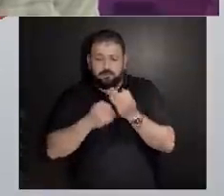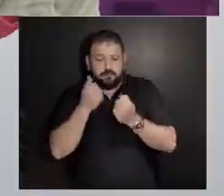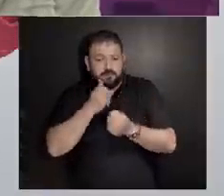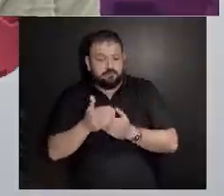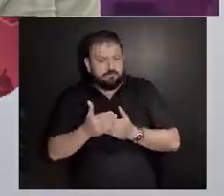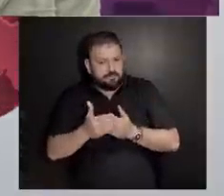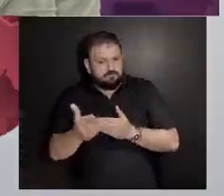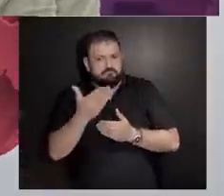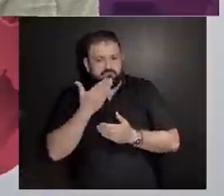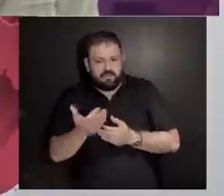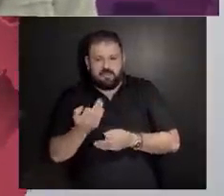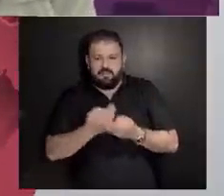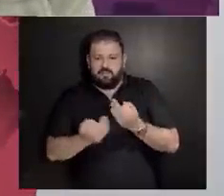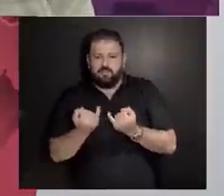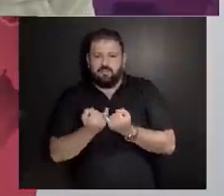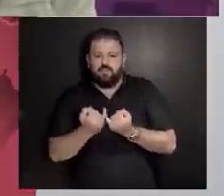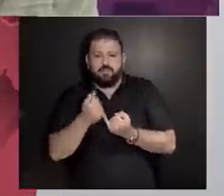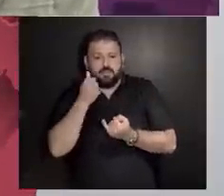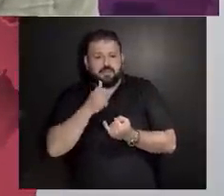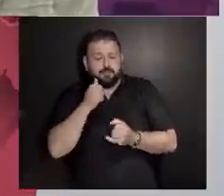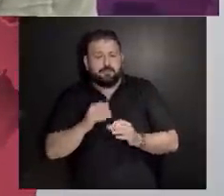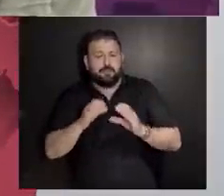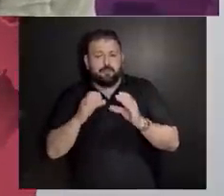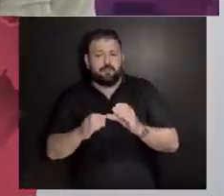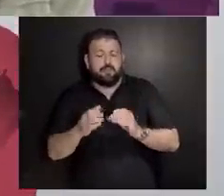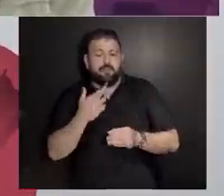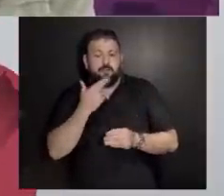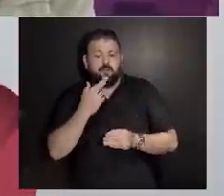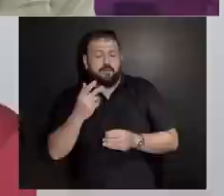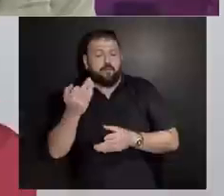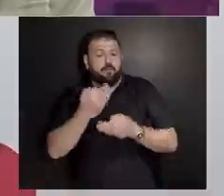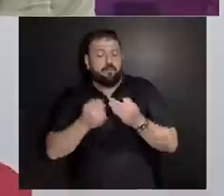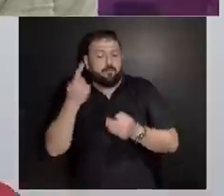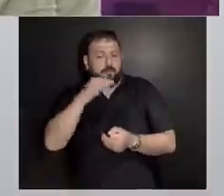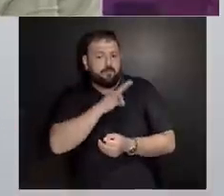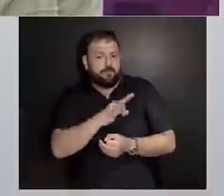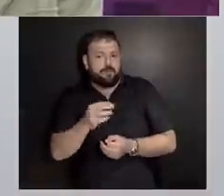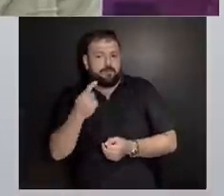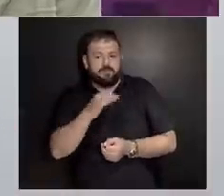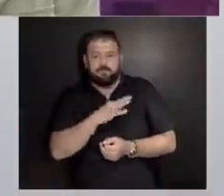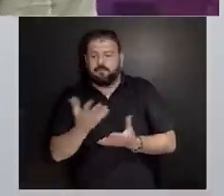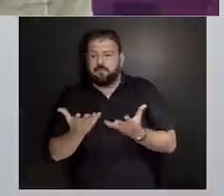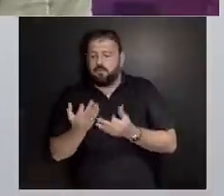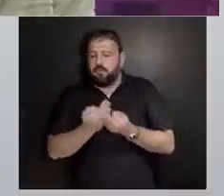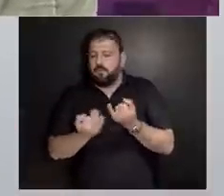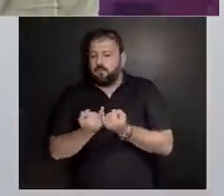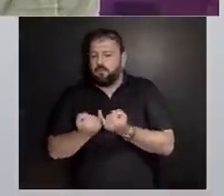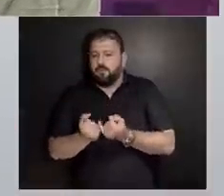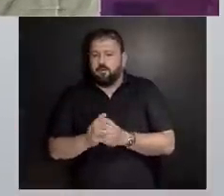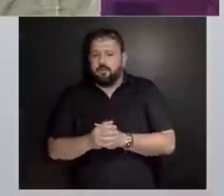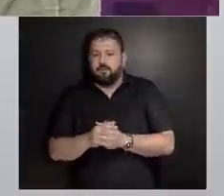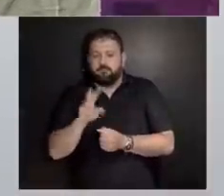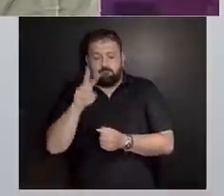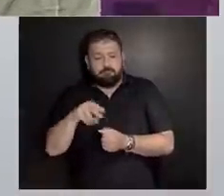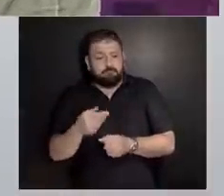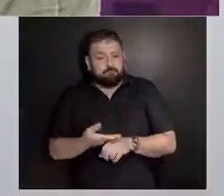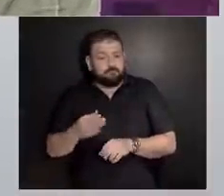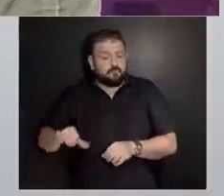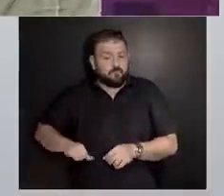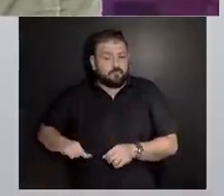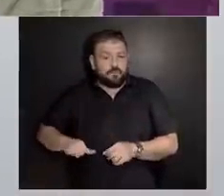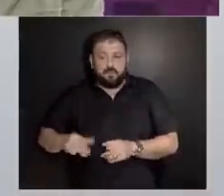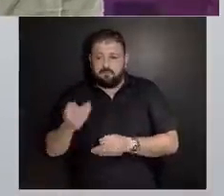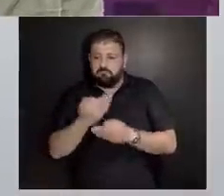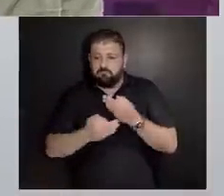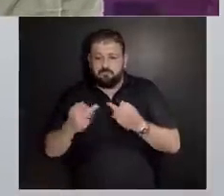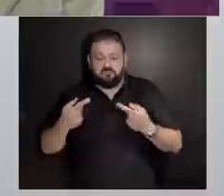siempre bien, siempre cuidándote, siempre lo mejor que se puede para bueno, no tener que estar por acá, ¿no? Muy interesante, todo el